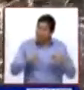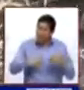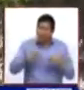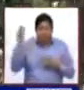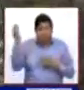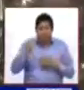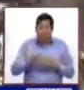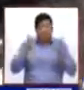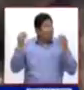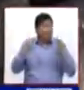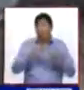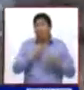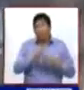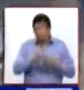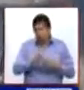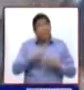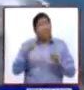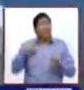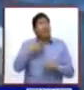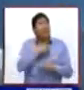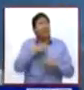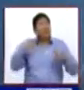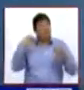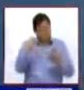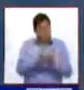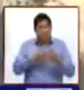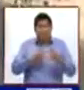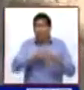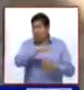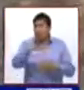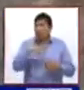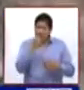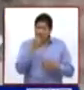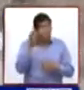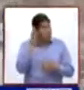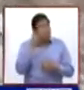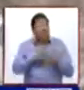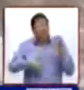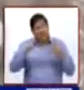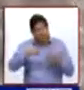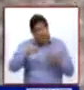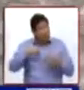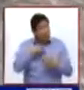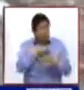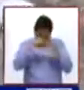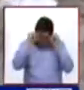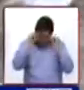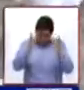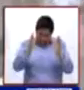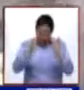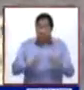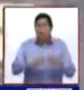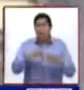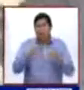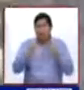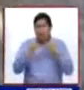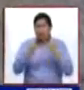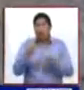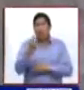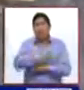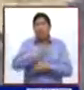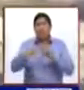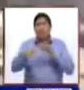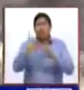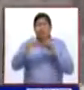como estas deben haber muchas, y nosotros estamos para poder llegar a esos hogares donde haya necesidades, porque estamos atentos también a Reporteros al Día cuando